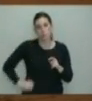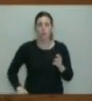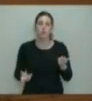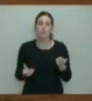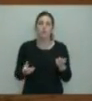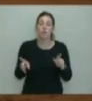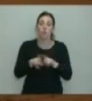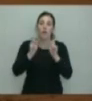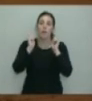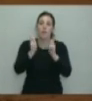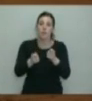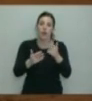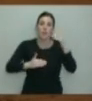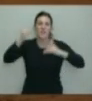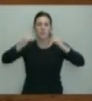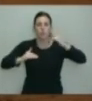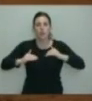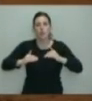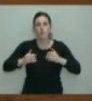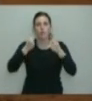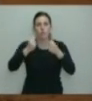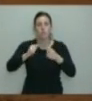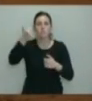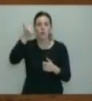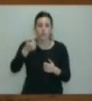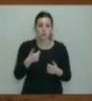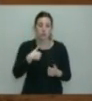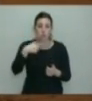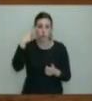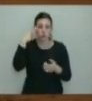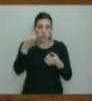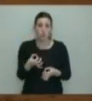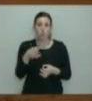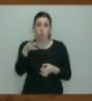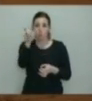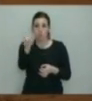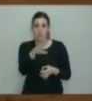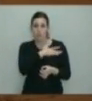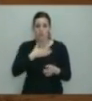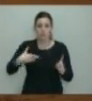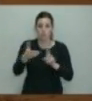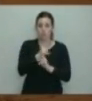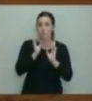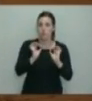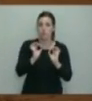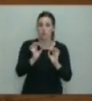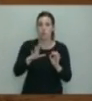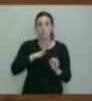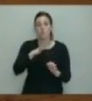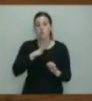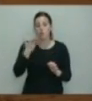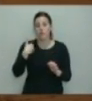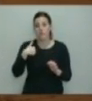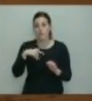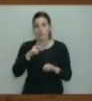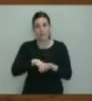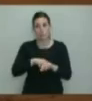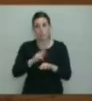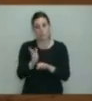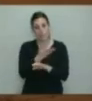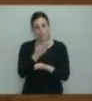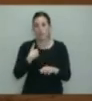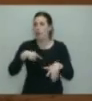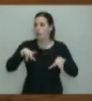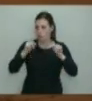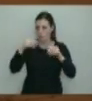mayores desigualdades en los sistemas educativos». Yo estoy seguro que seguramente usted no pretende estos efectos de los que habla la OCDE. Nosotros tampoco.